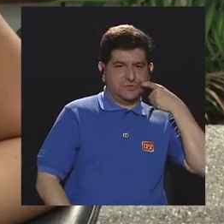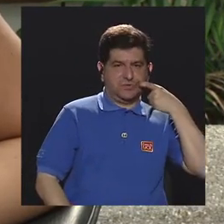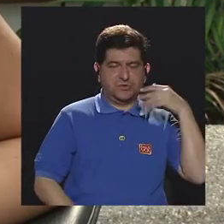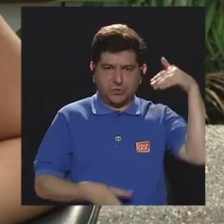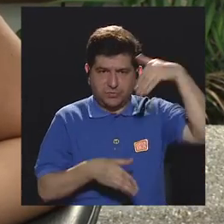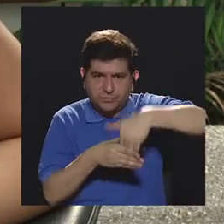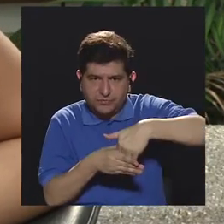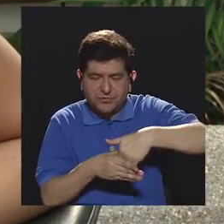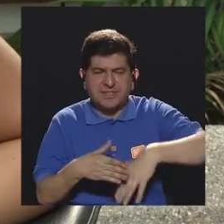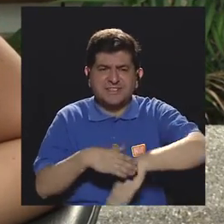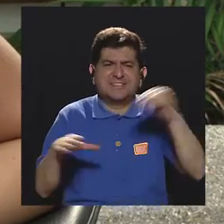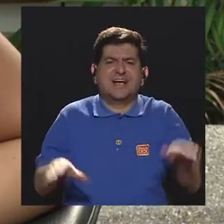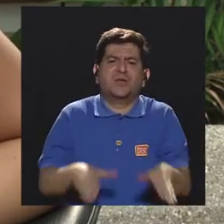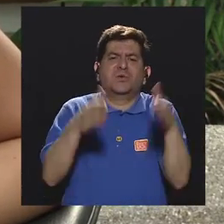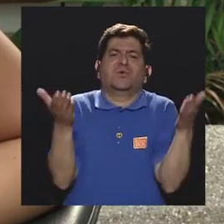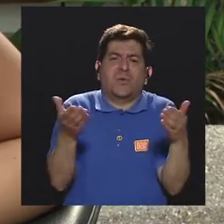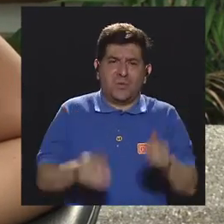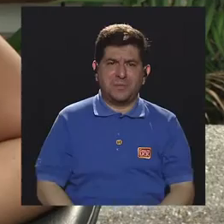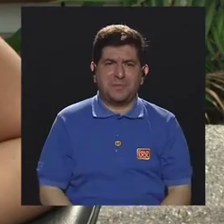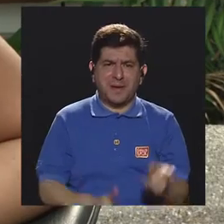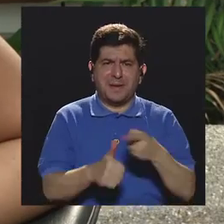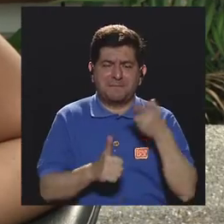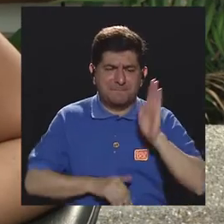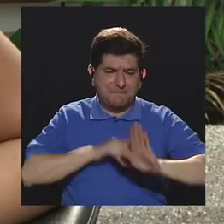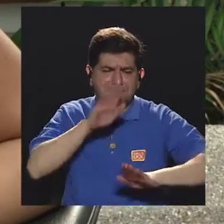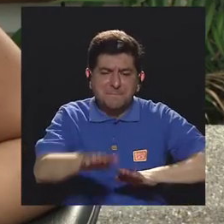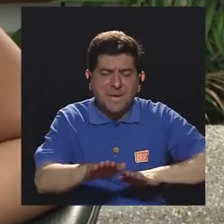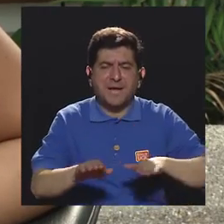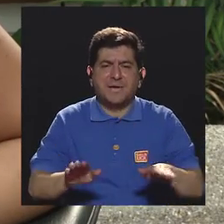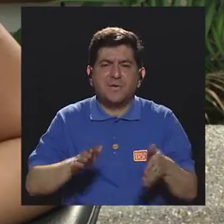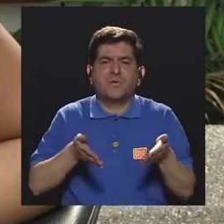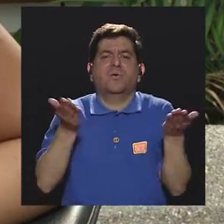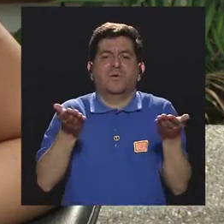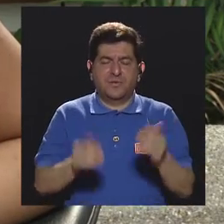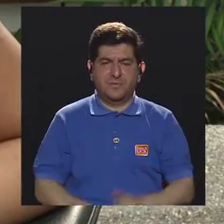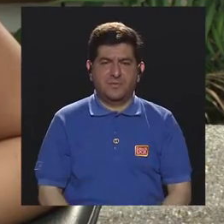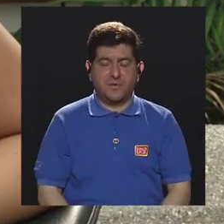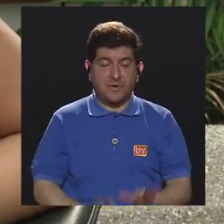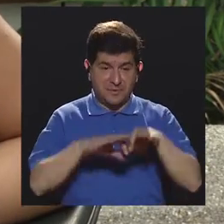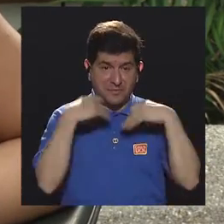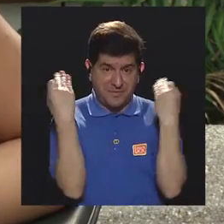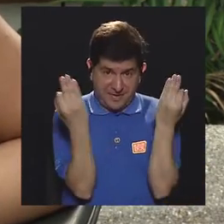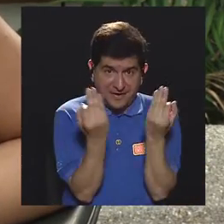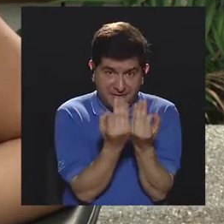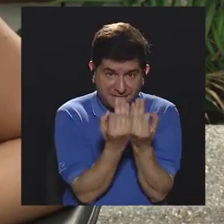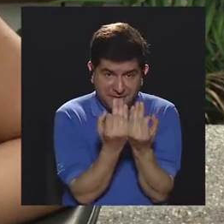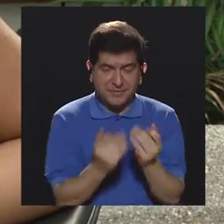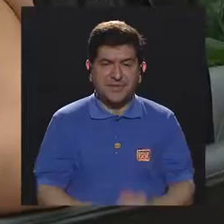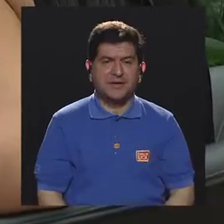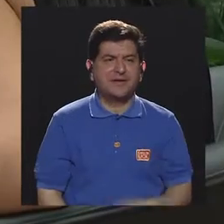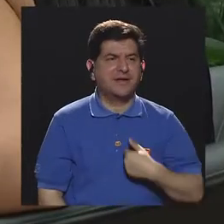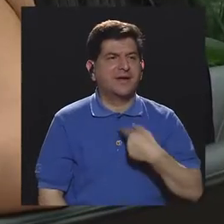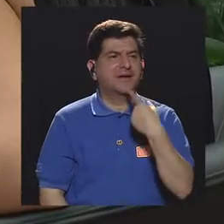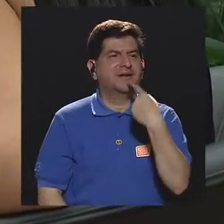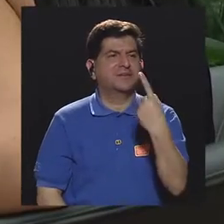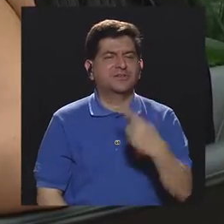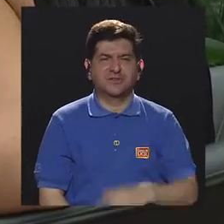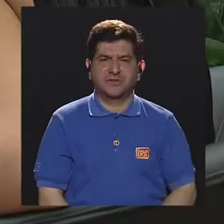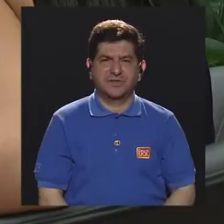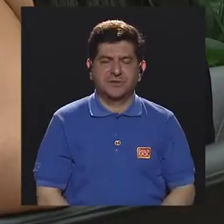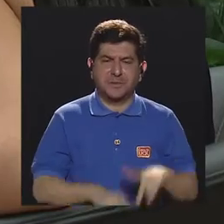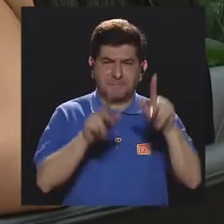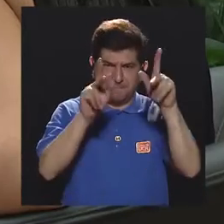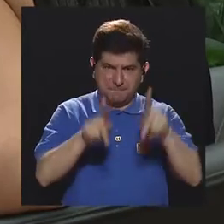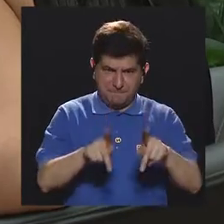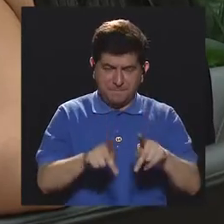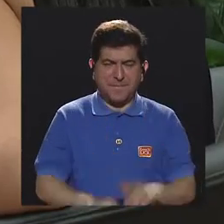vinculado a un tema de adicción. ¿Cómo salgo de ahí? ¿Cuál es mi primer paso? Bueno, digamos, para la familia el primer paso es, yo diría,